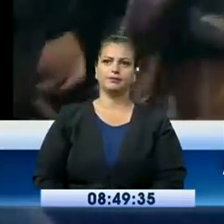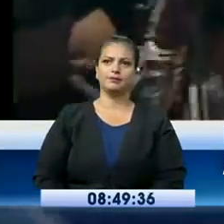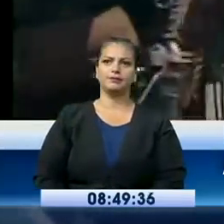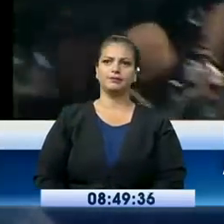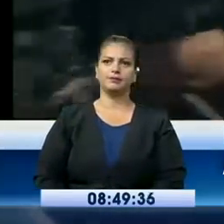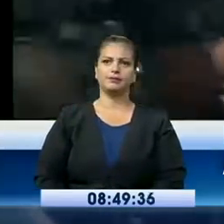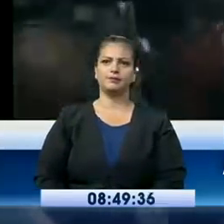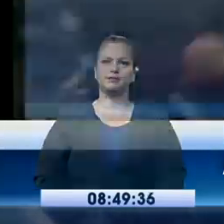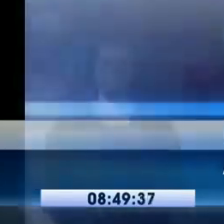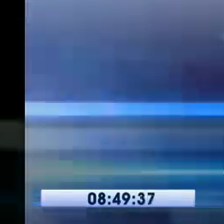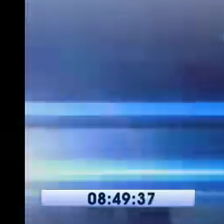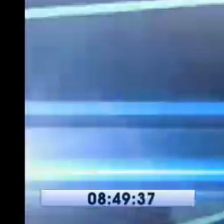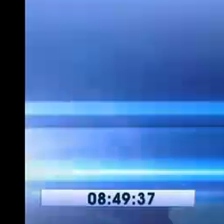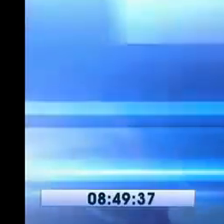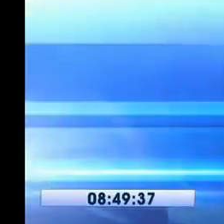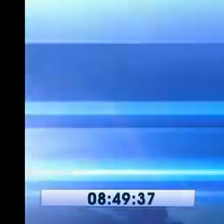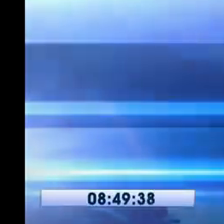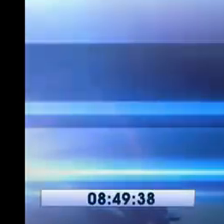taborda